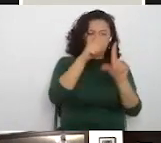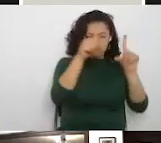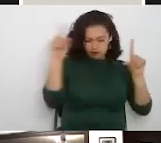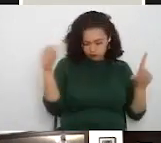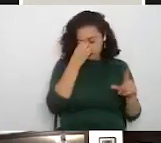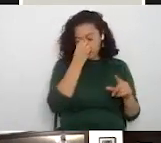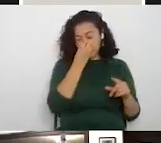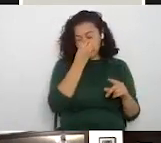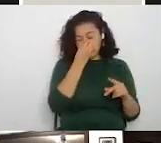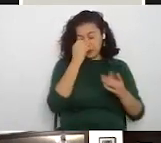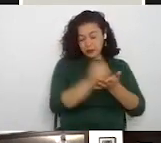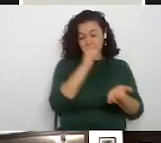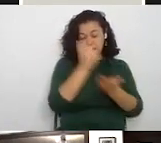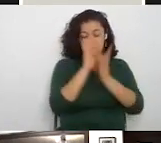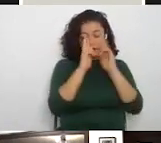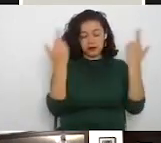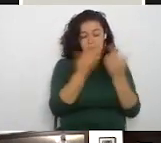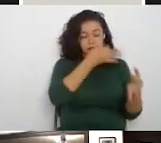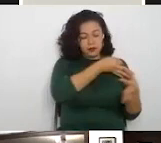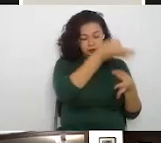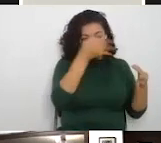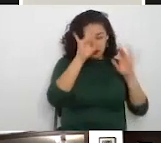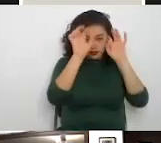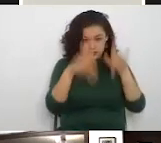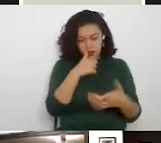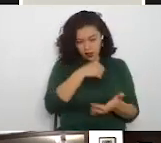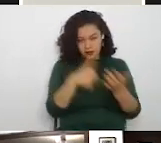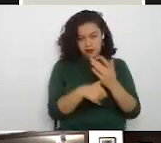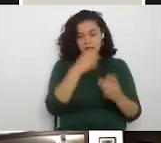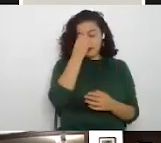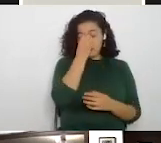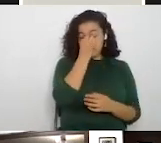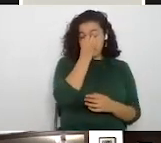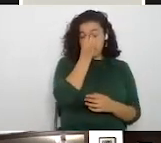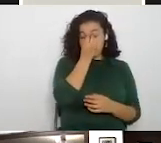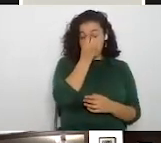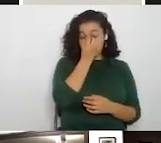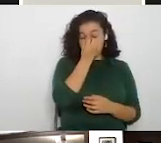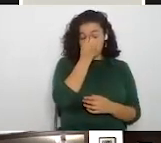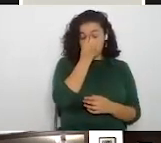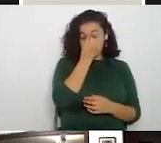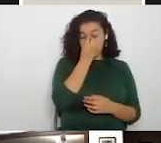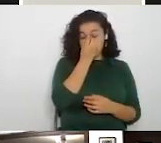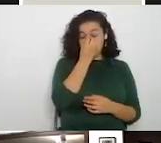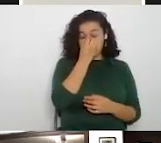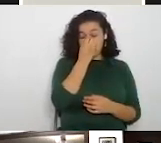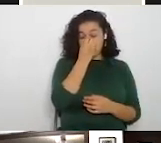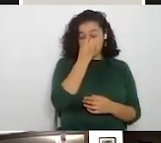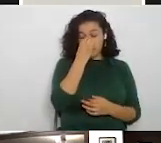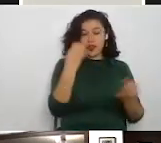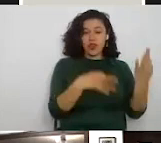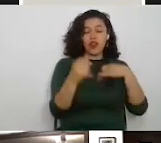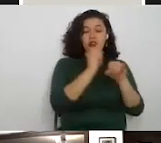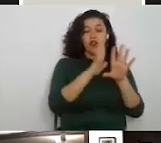actas de reuniones, circulares, oficios y todo aquello que contengan información relevante para el